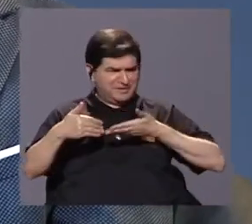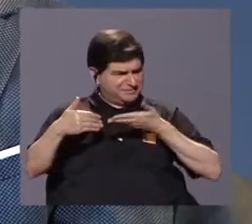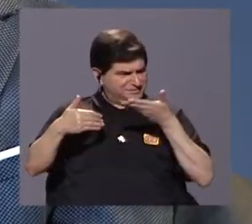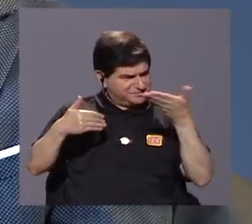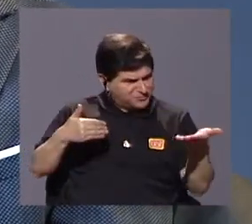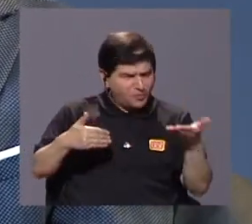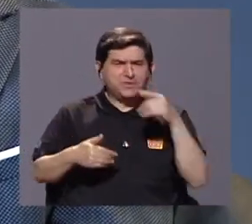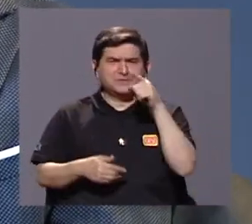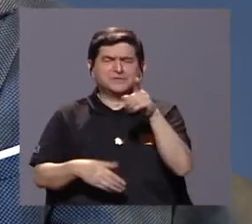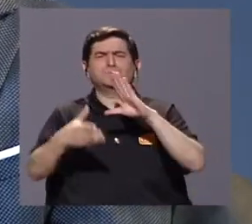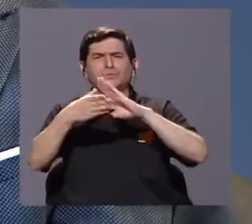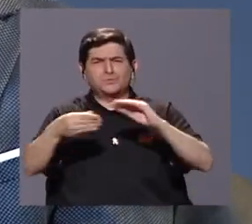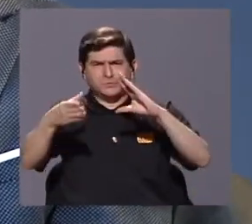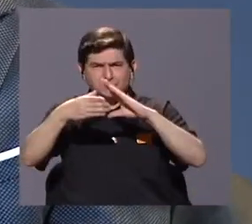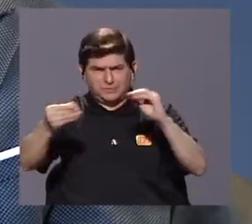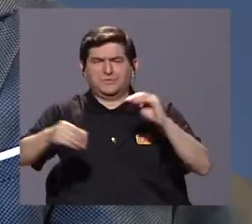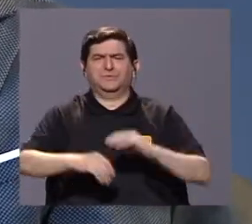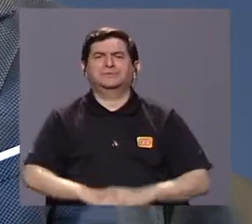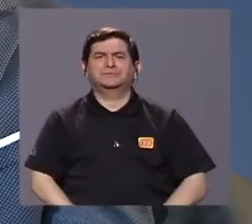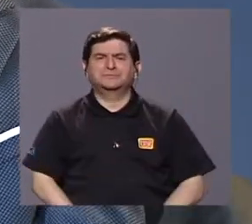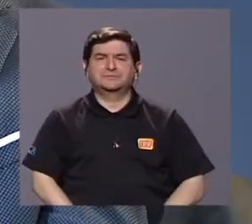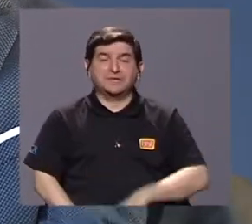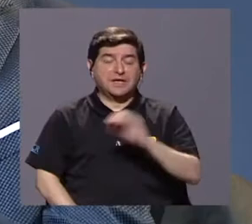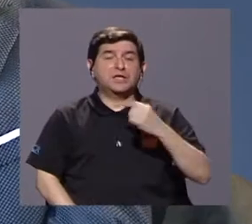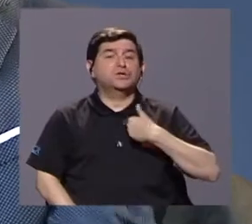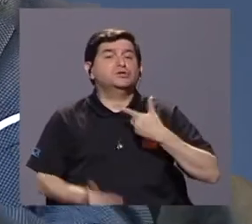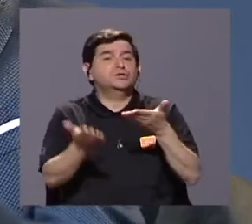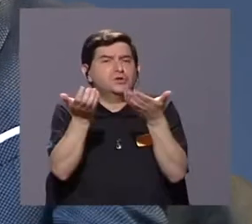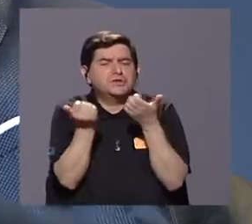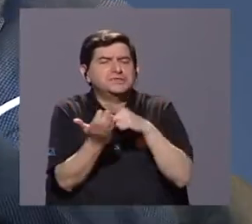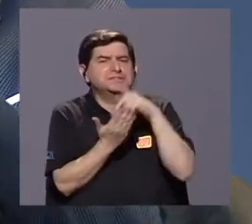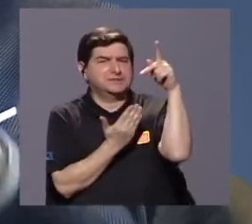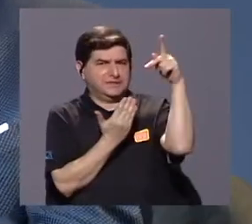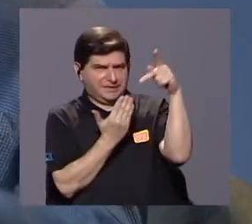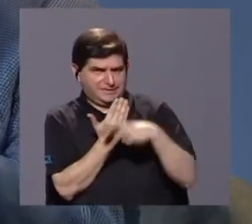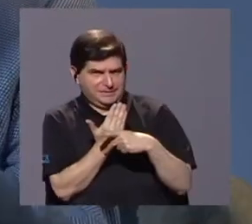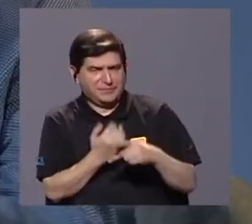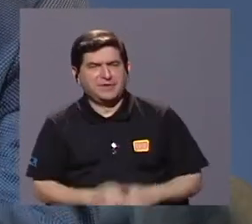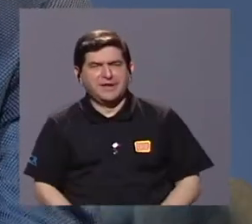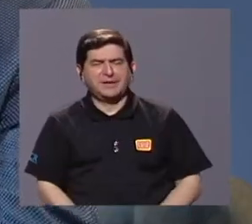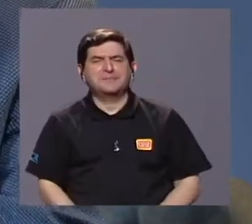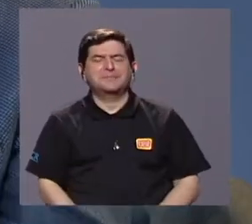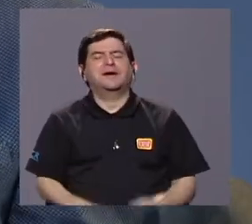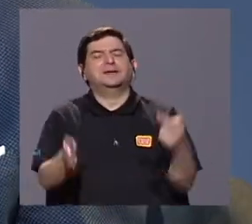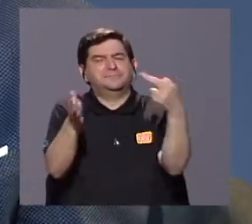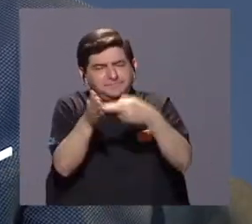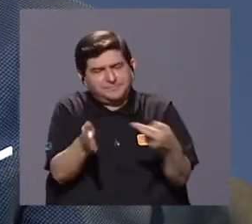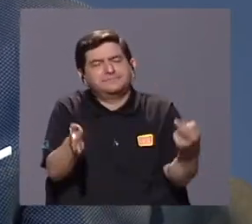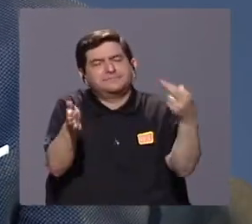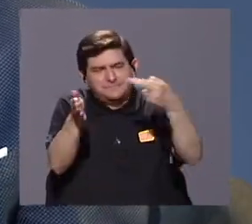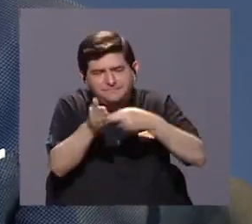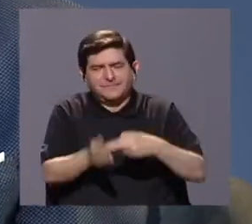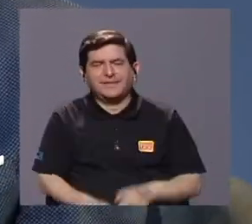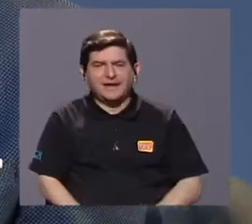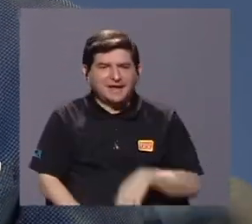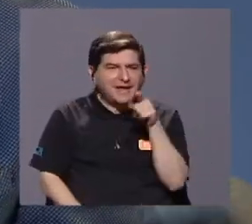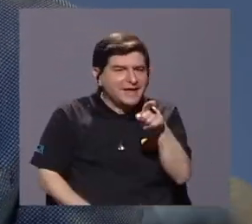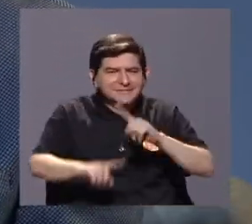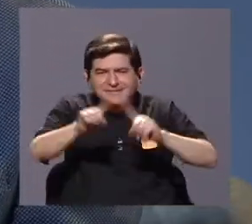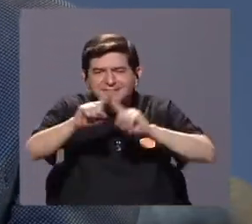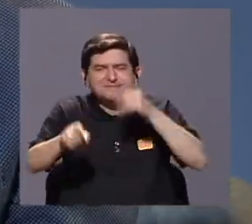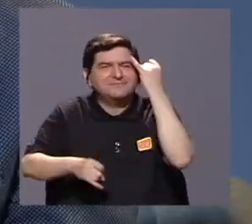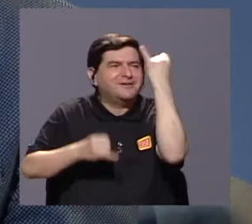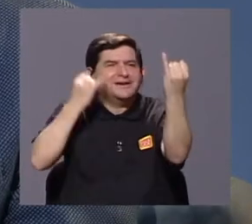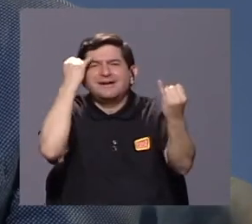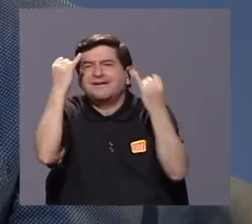cosas que usted comenta ahí, Juan José, y quisiera que este programa redunde en esas ideas.